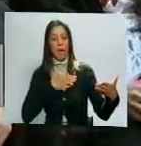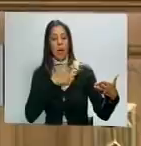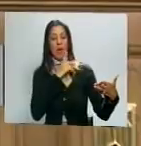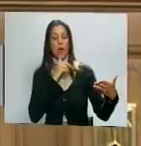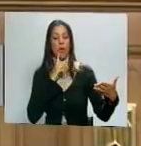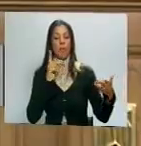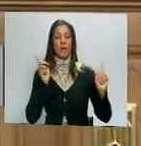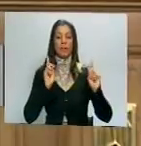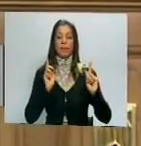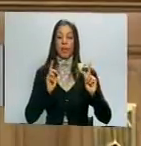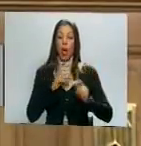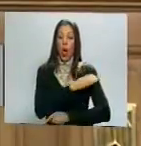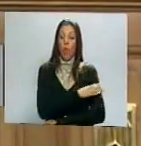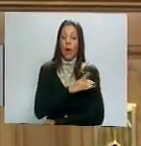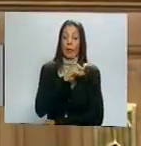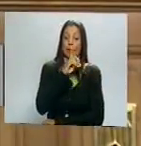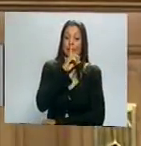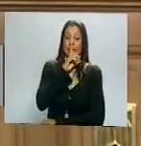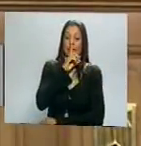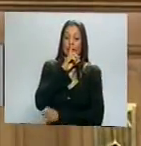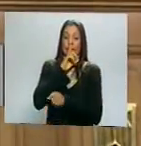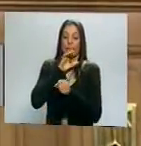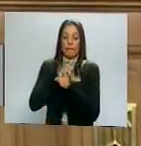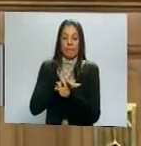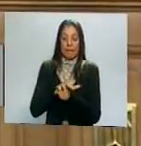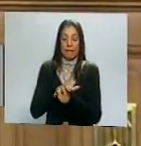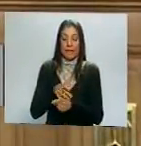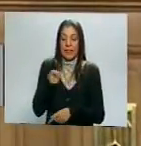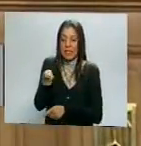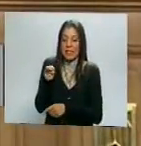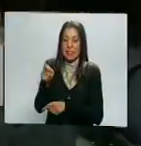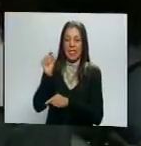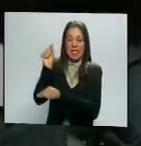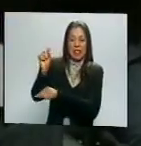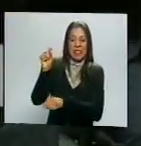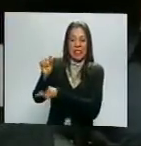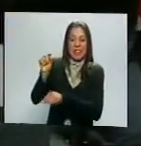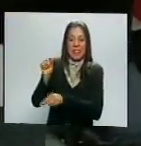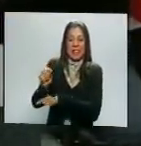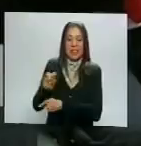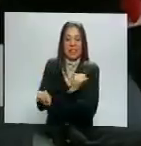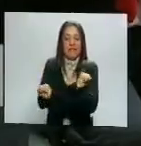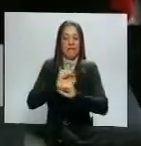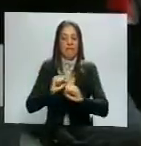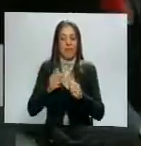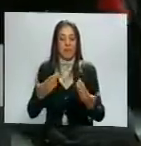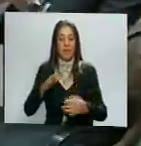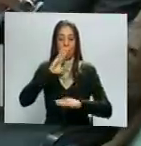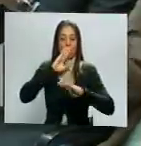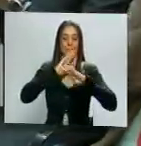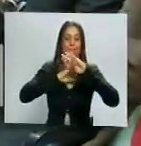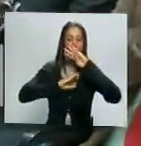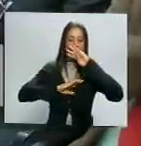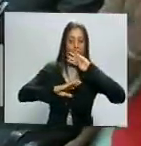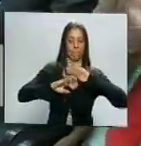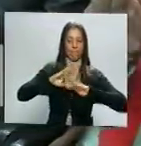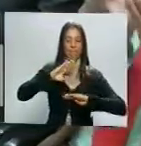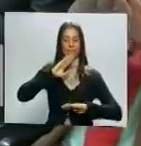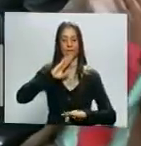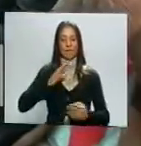tuvieron que quedarse callados y no tuvieron argumento para atacar ni a Chávez ni a Nicolás Maduro por haber presentado las memorias y